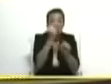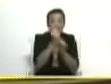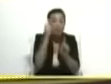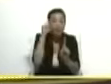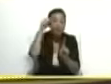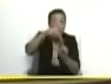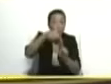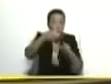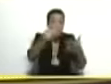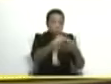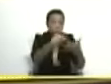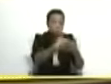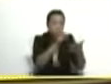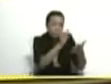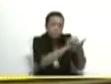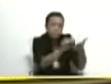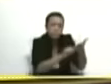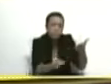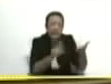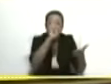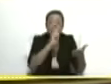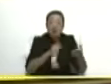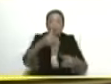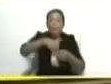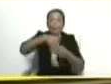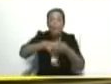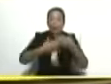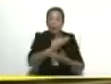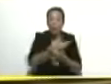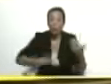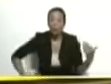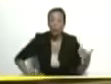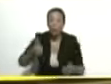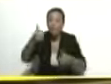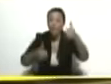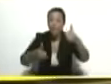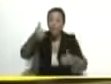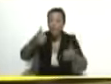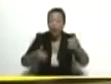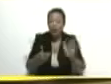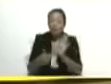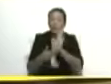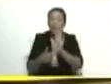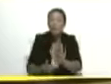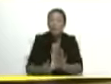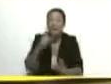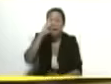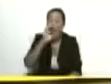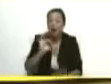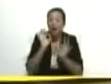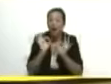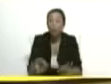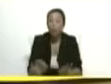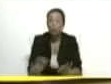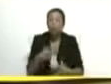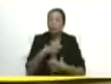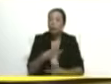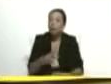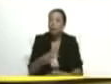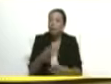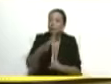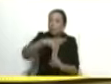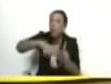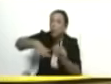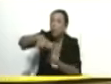en el año legislativo 2024, que también se presenta con muy interesantes